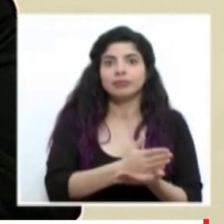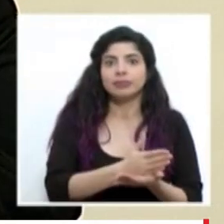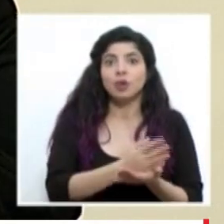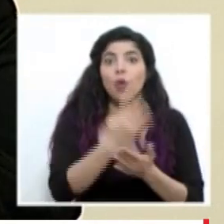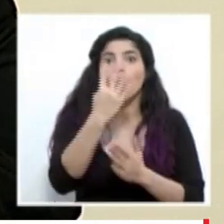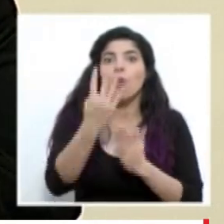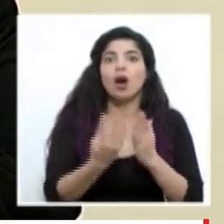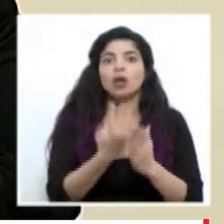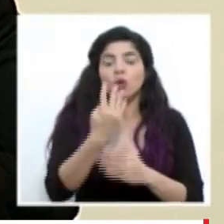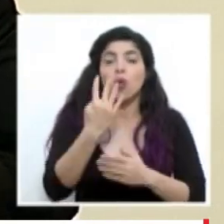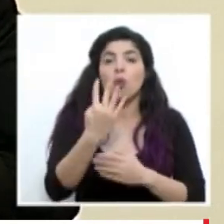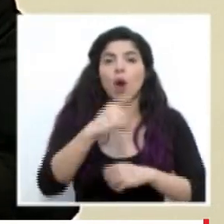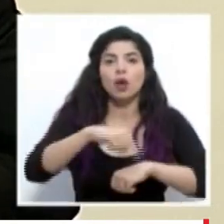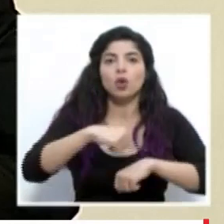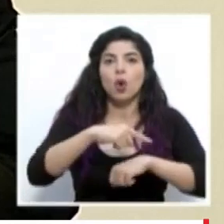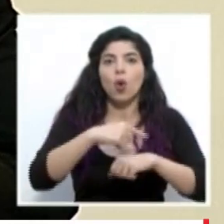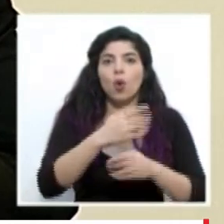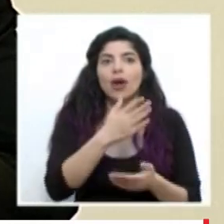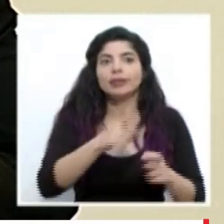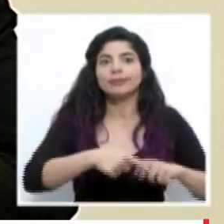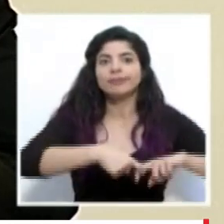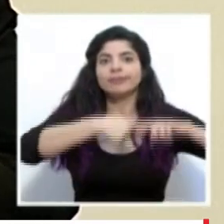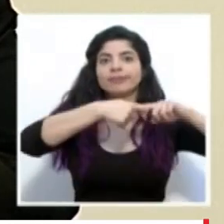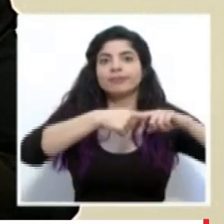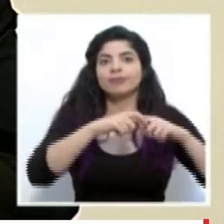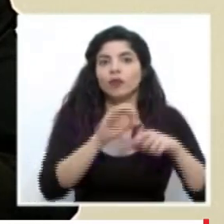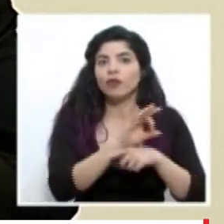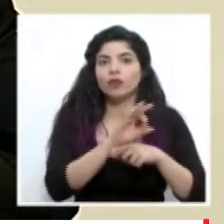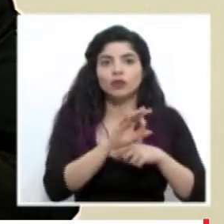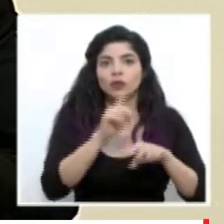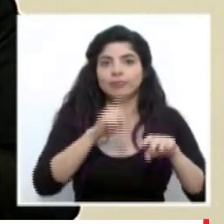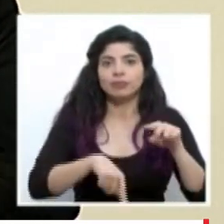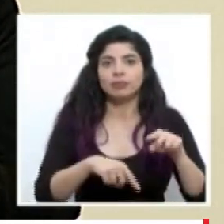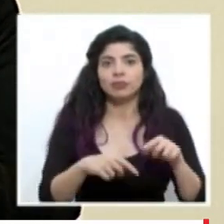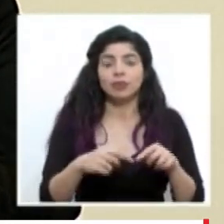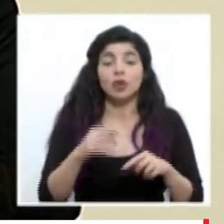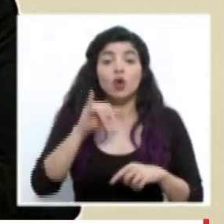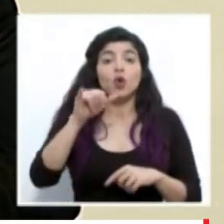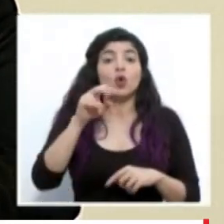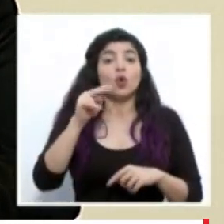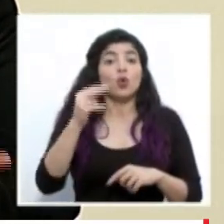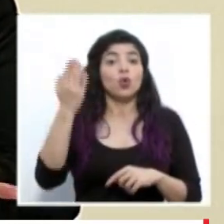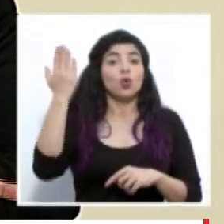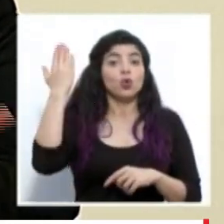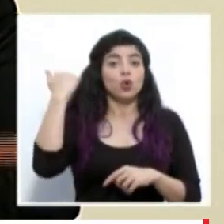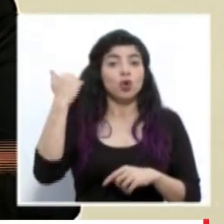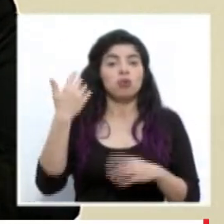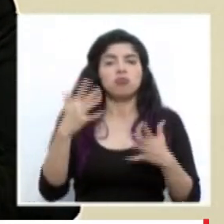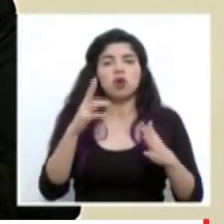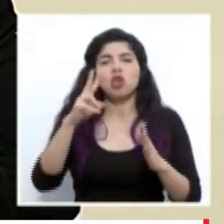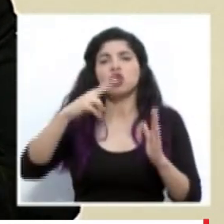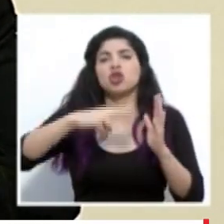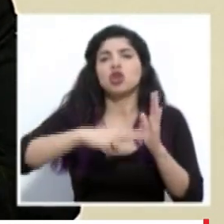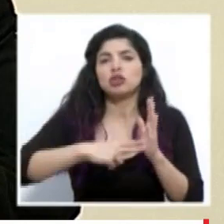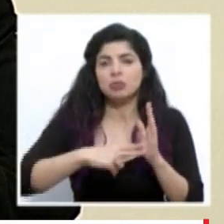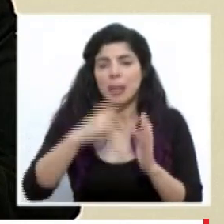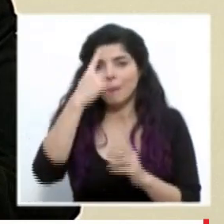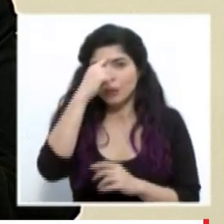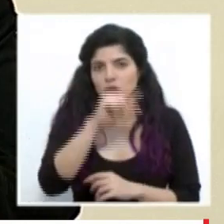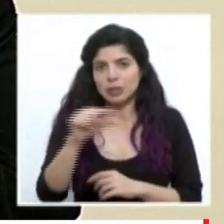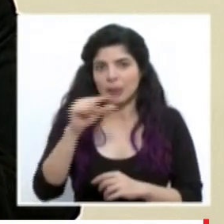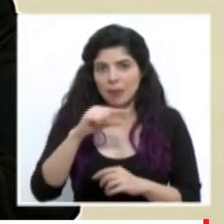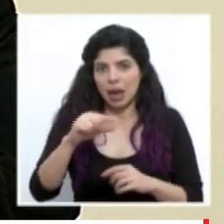funcionamiento 4 horas. ¿Qué implica esto? Nosotros estamos haciendo, en junio nosotros procesábamos unas 2.000 pruebas por